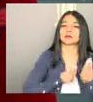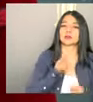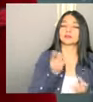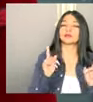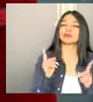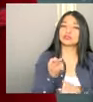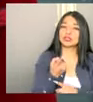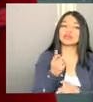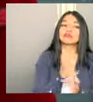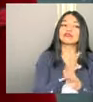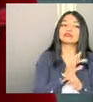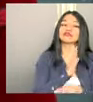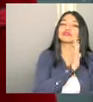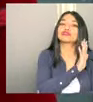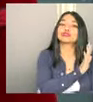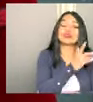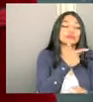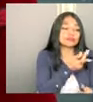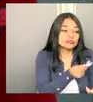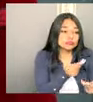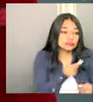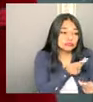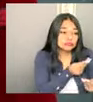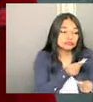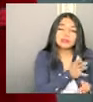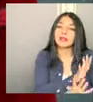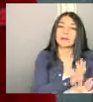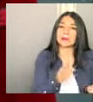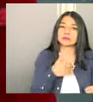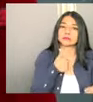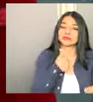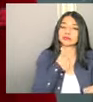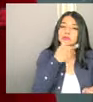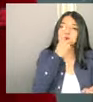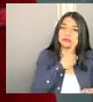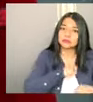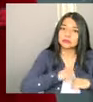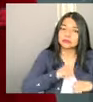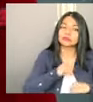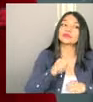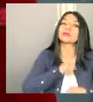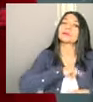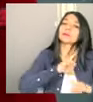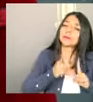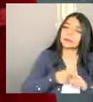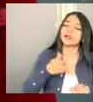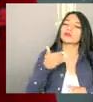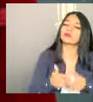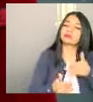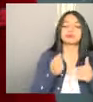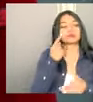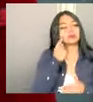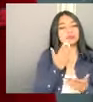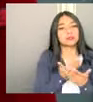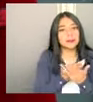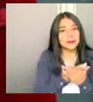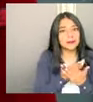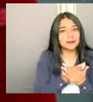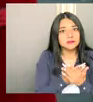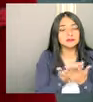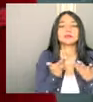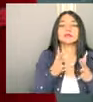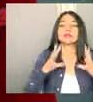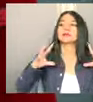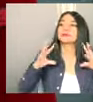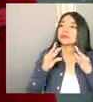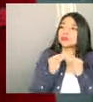definir en función de lo que ellos nos señalan. Pero tenemos, se siguen avanzando en las pruebas, está avanzado el sistema integrado de